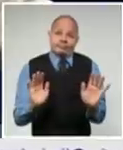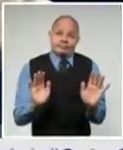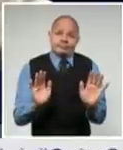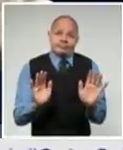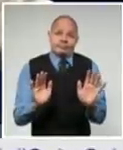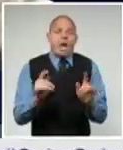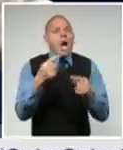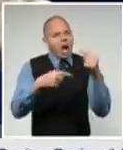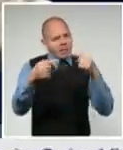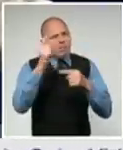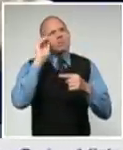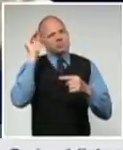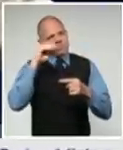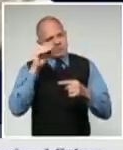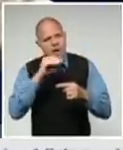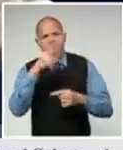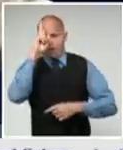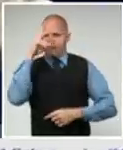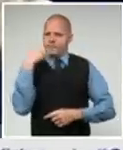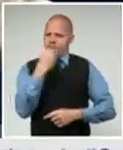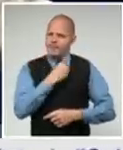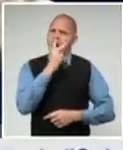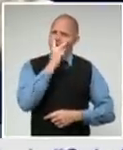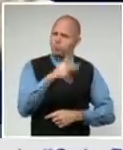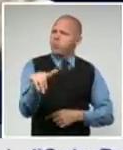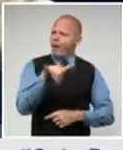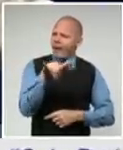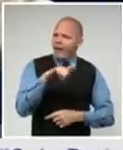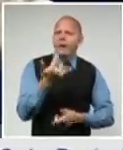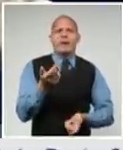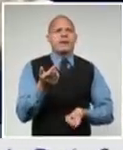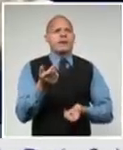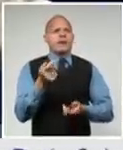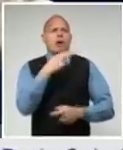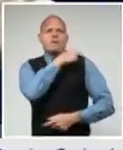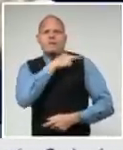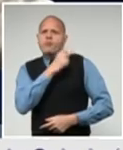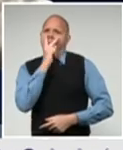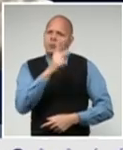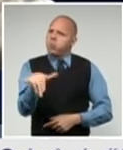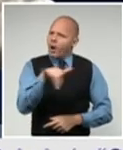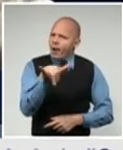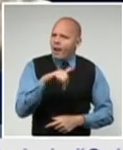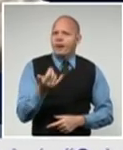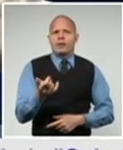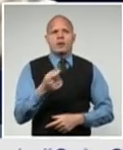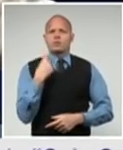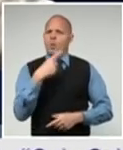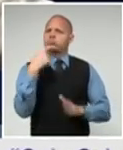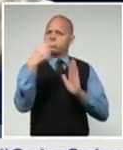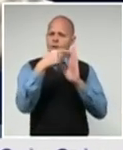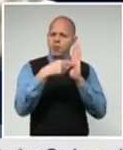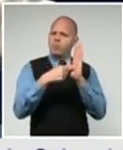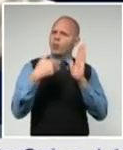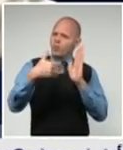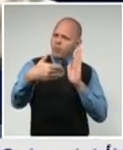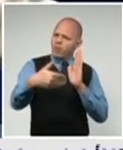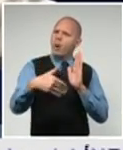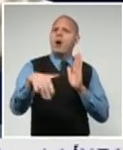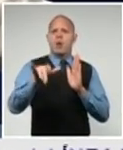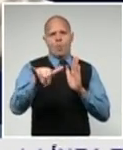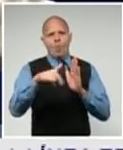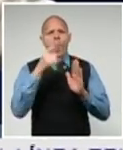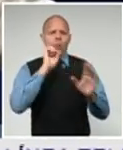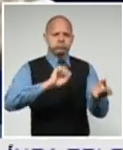un grupo de medidas que se están aplicando, que se van a seguir aplicando, de medidas de restricción, de